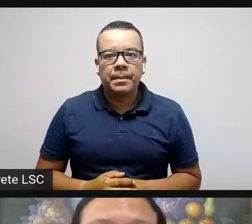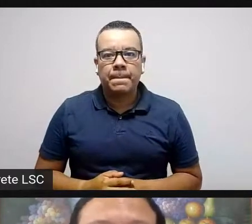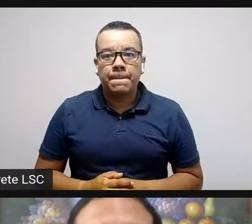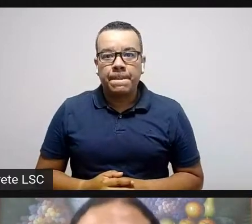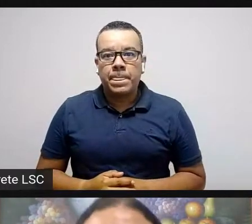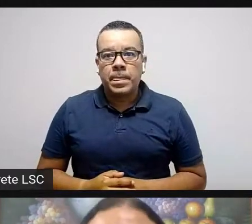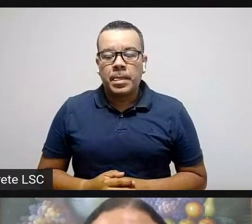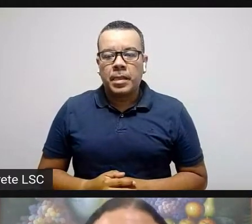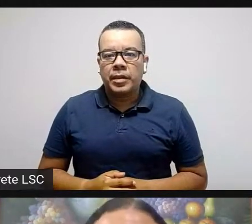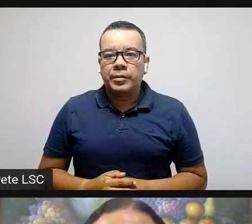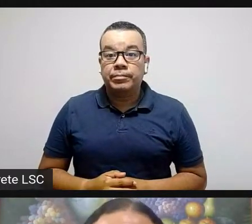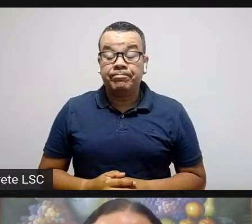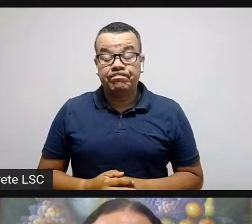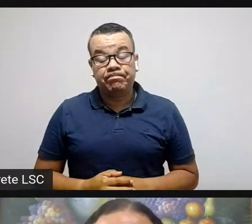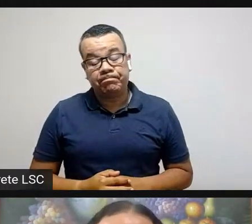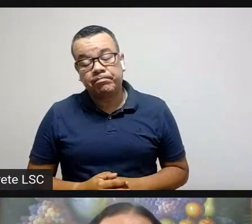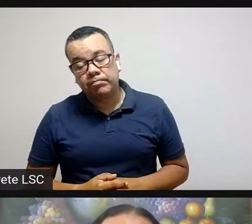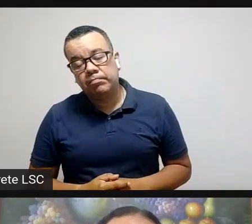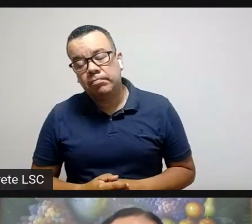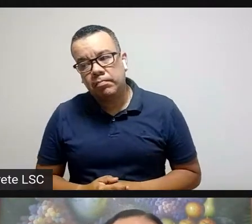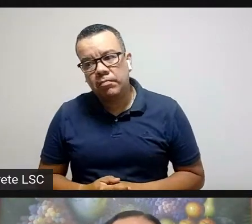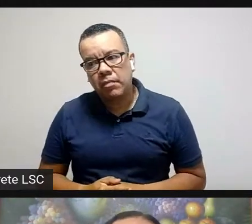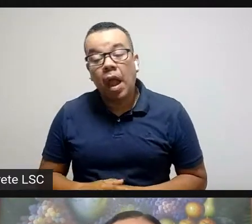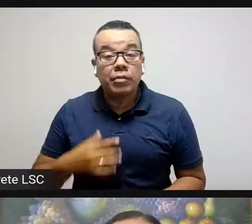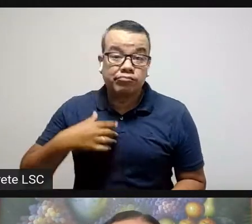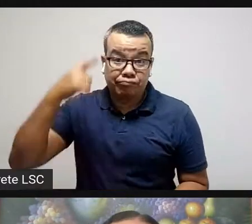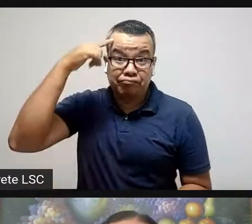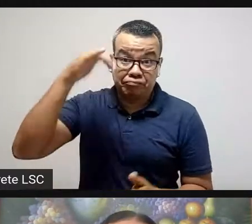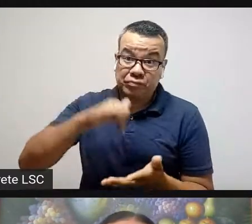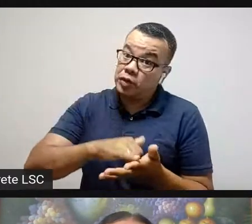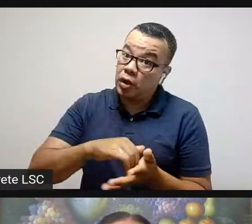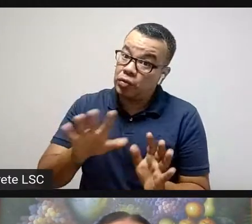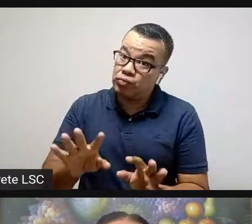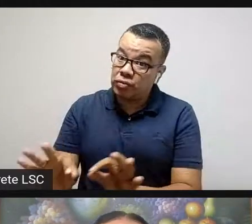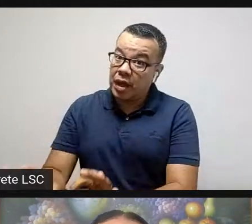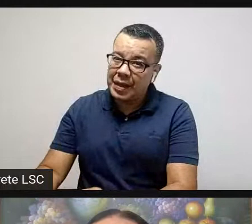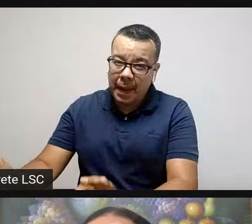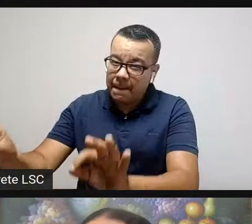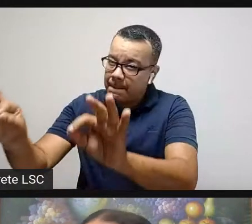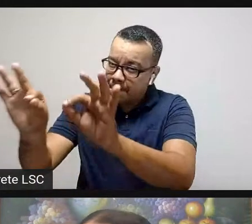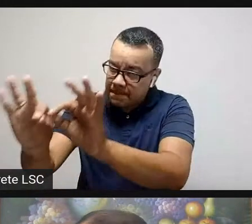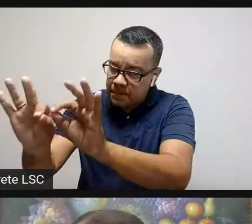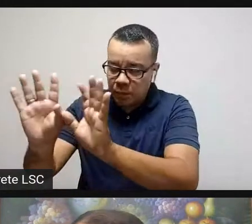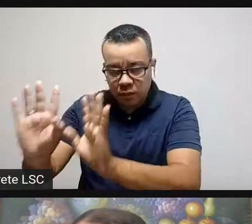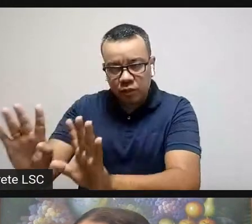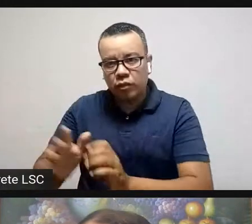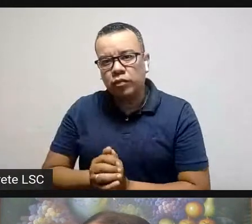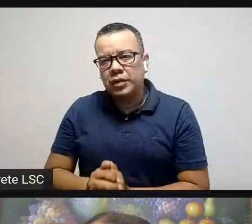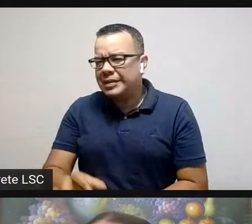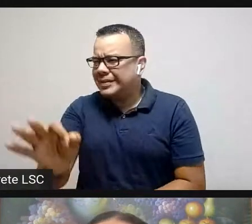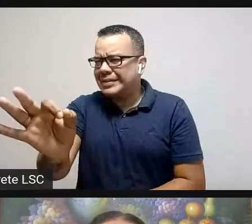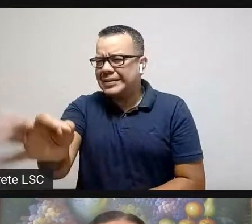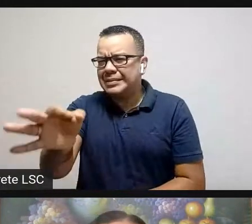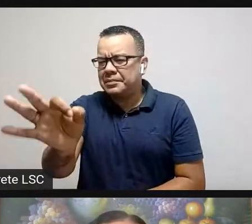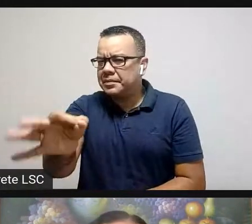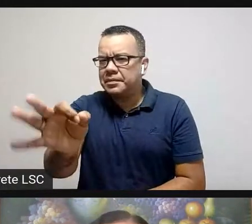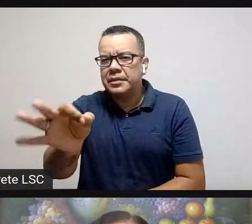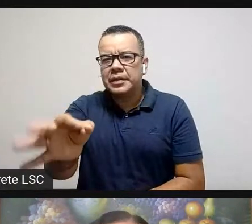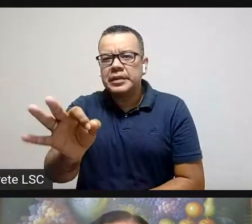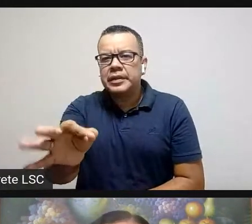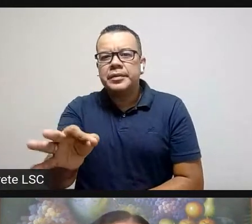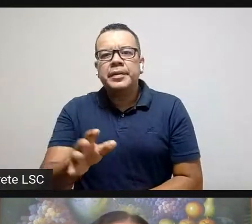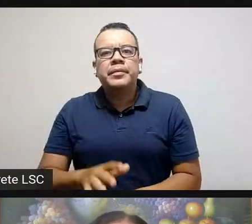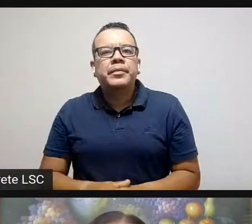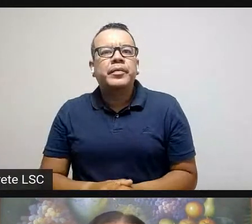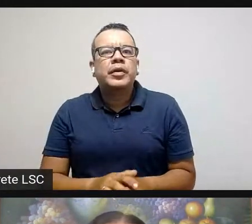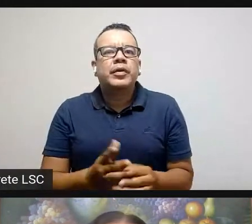Bueno, yo creo que es muy importante siempre en lo que tiene que ver con los temas de descentralización